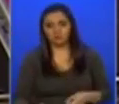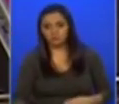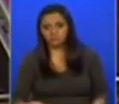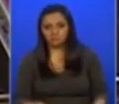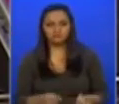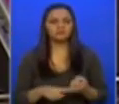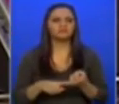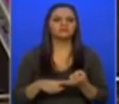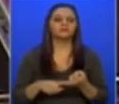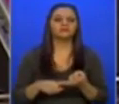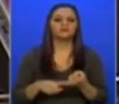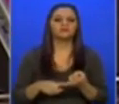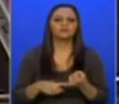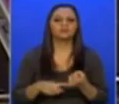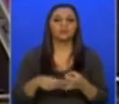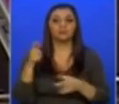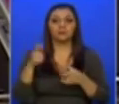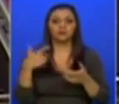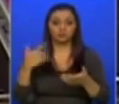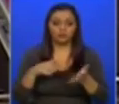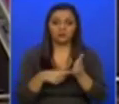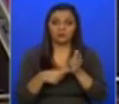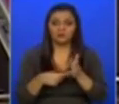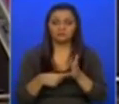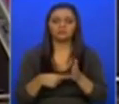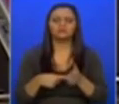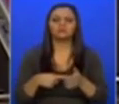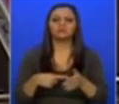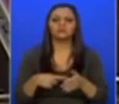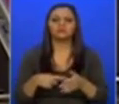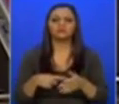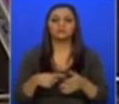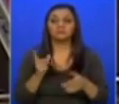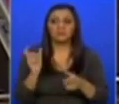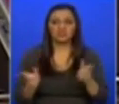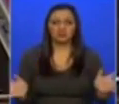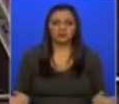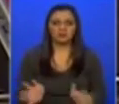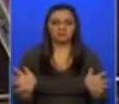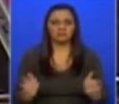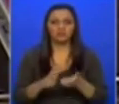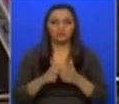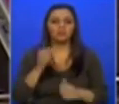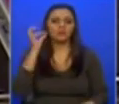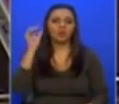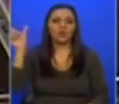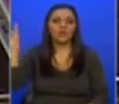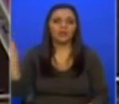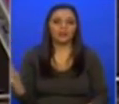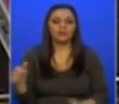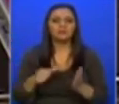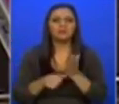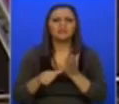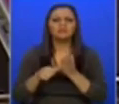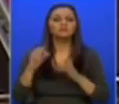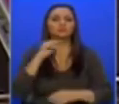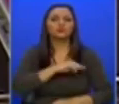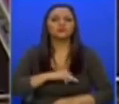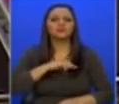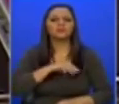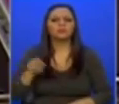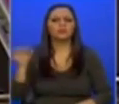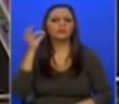tratando de hacer creer a la gente que usted ha ofrecido relleno hidráulico. Están agitadores, está esta señora del min del